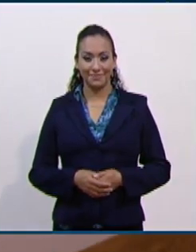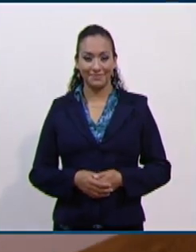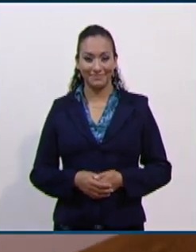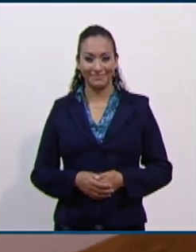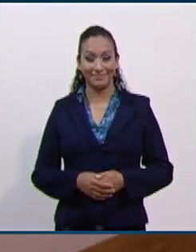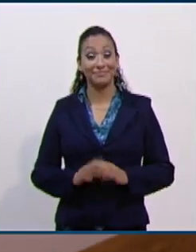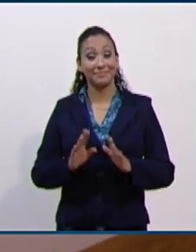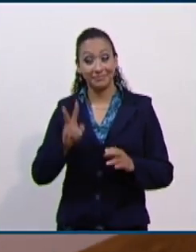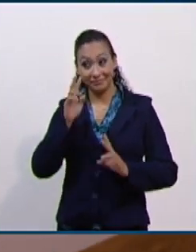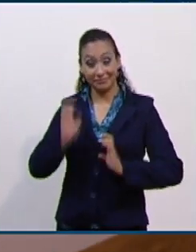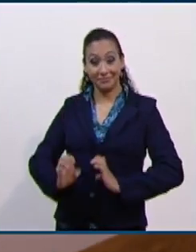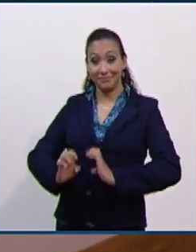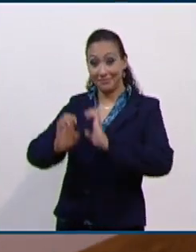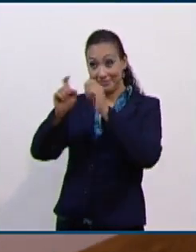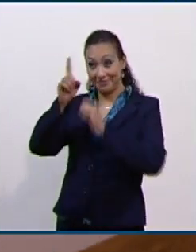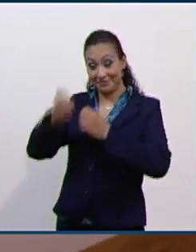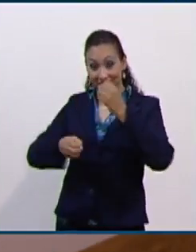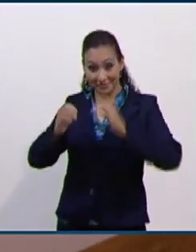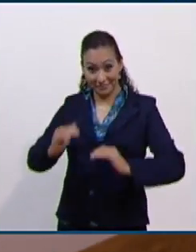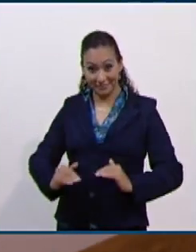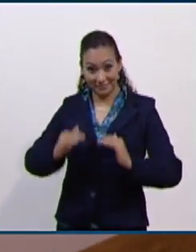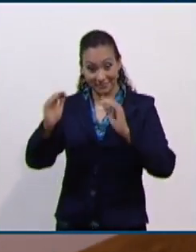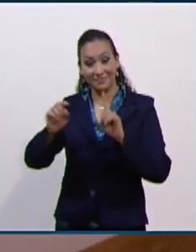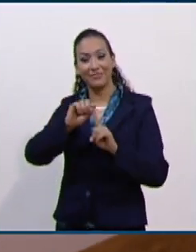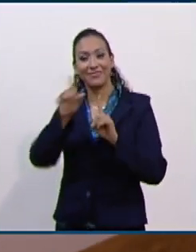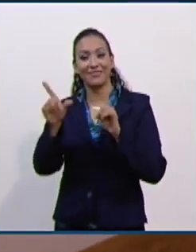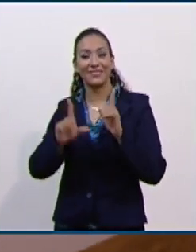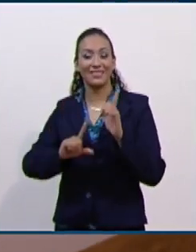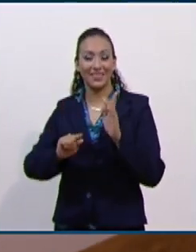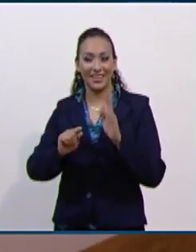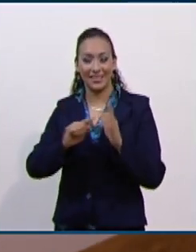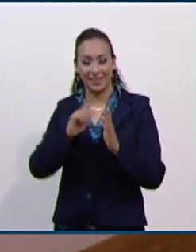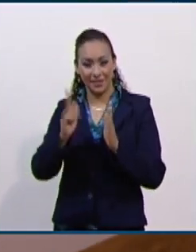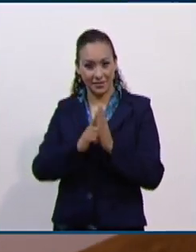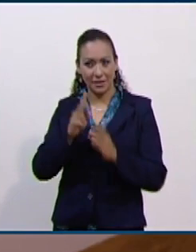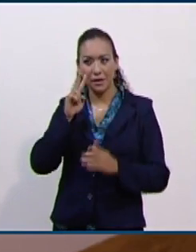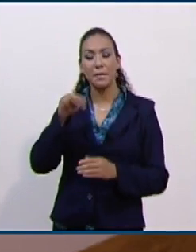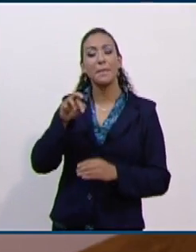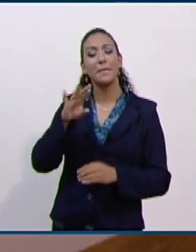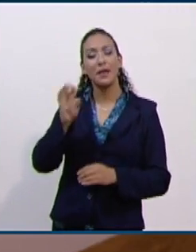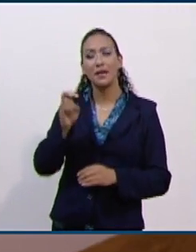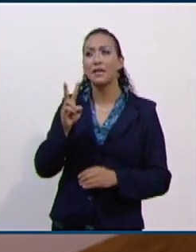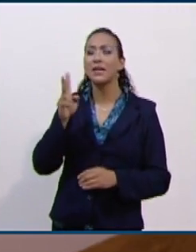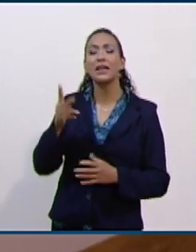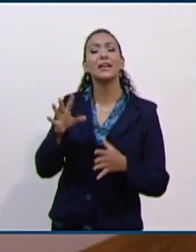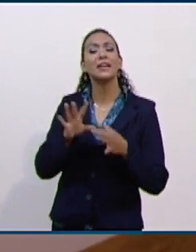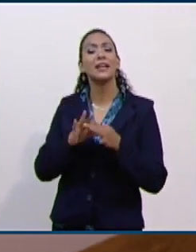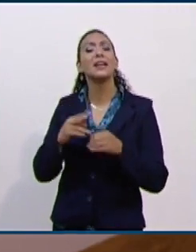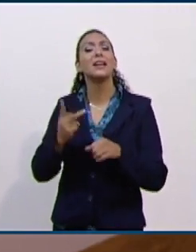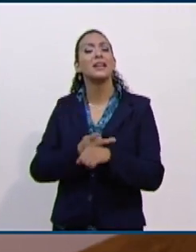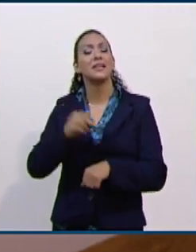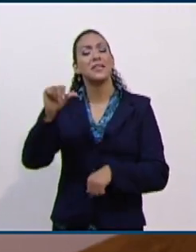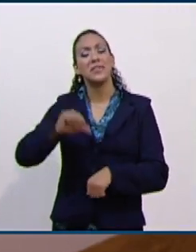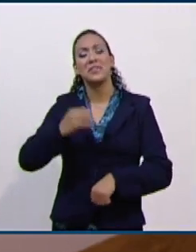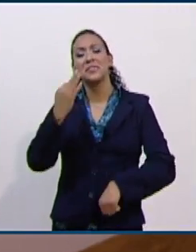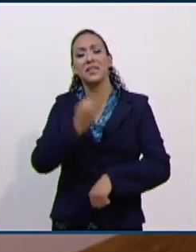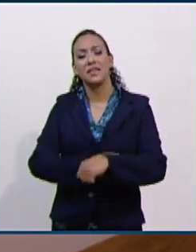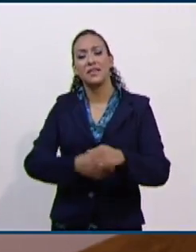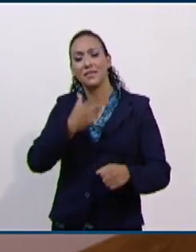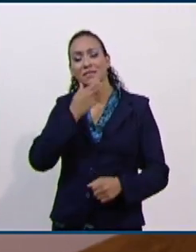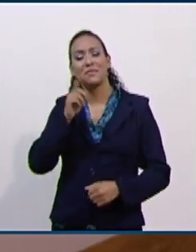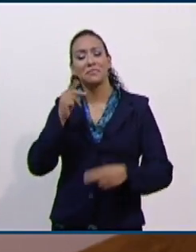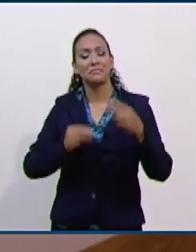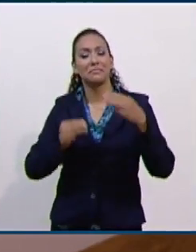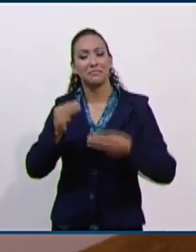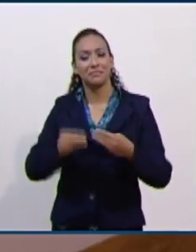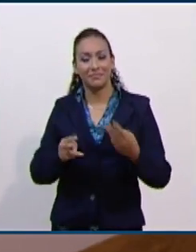Vamos hasta el edificio sede de la Suprema Corte con mi compañero Mario López Peña, quien nos habla sobre lo que resolvieron esta tarde las y los ministros en